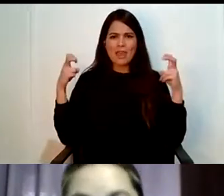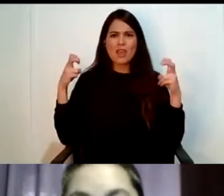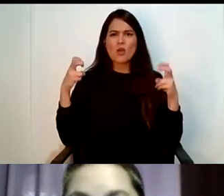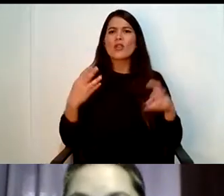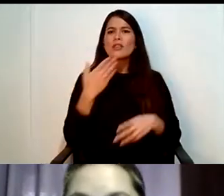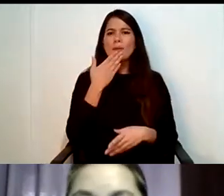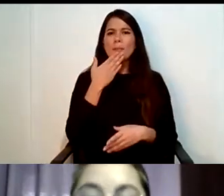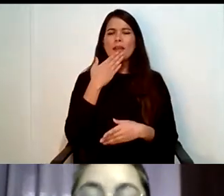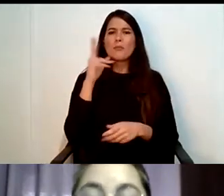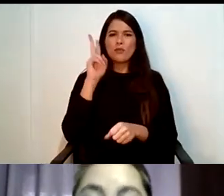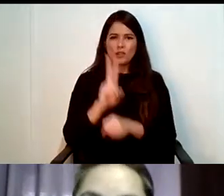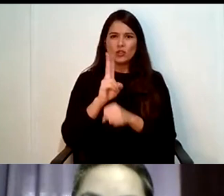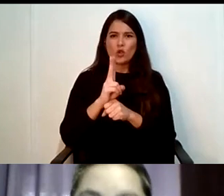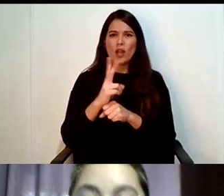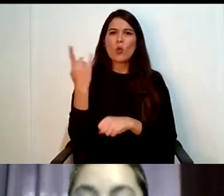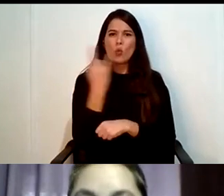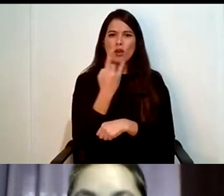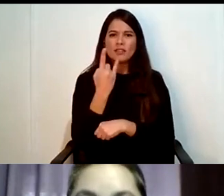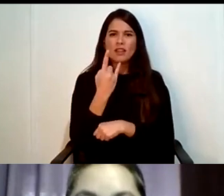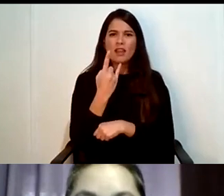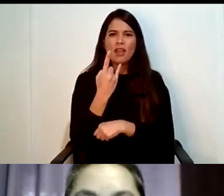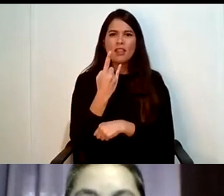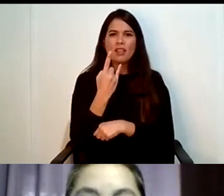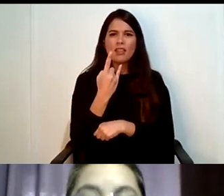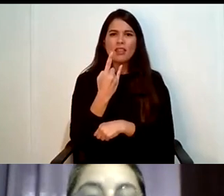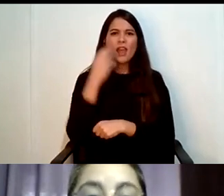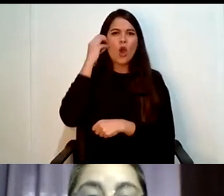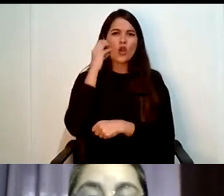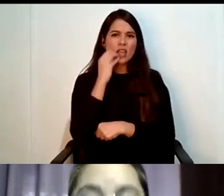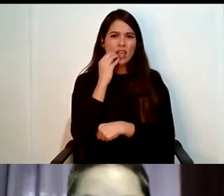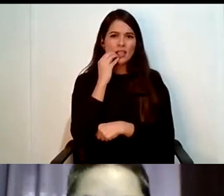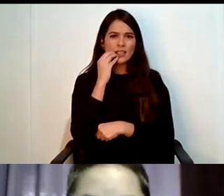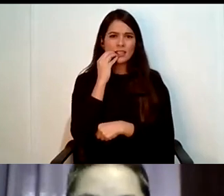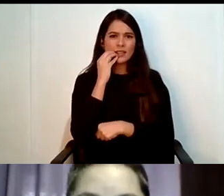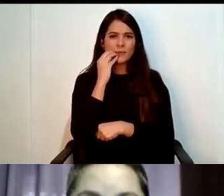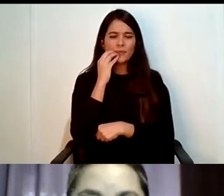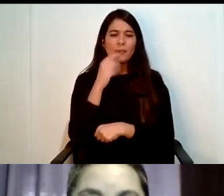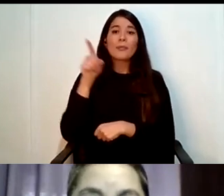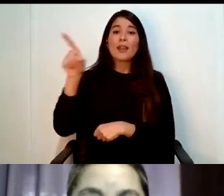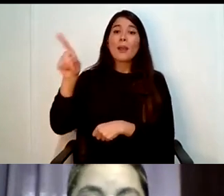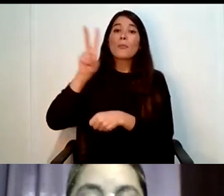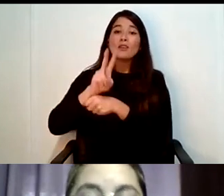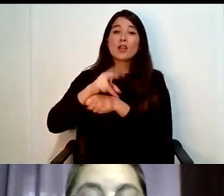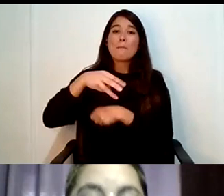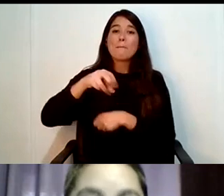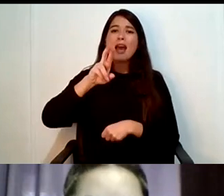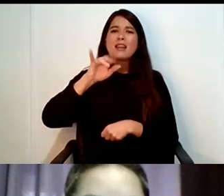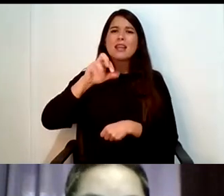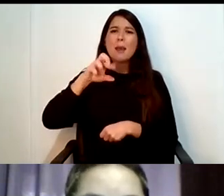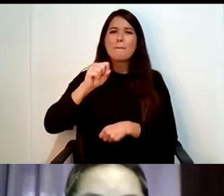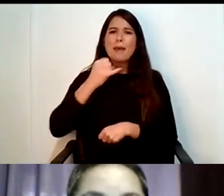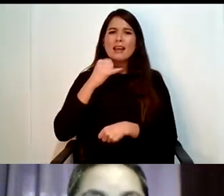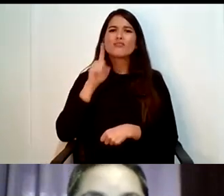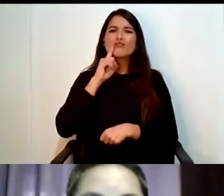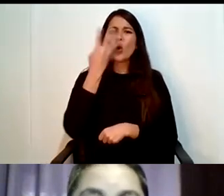y docente de pregrado de la Universidad de O'Higgins. La profesora María Paz contará con 40